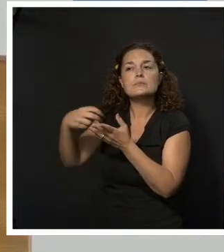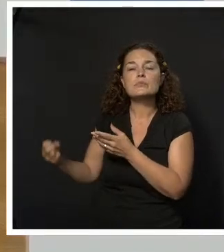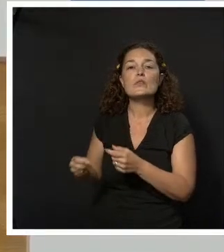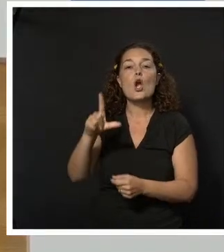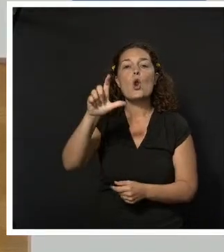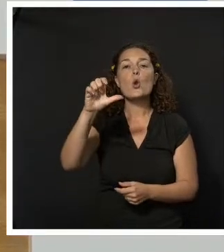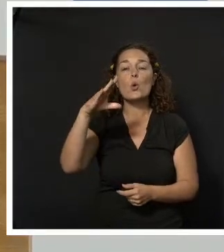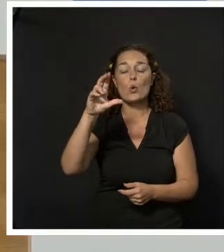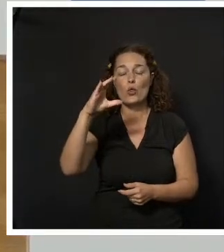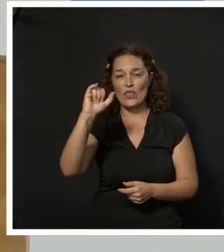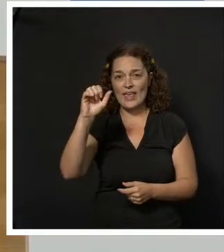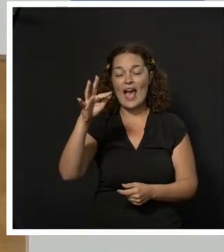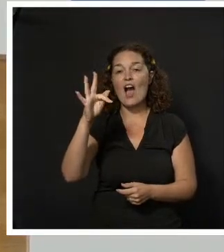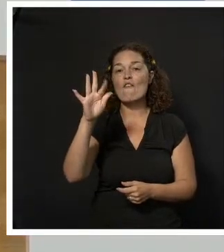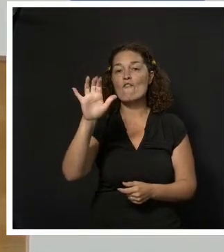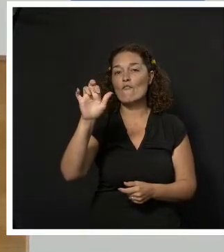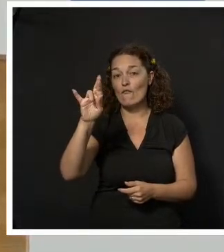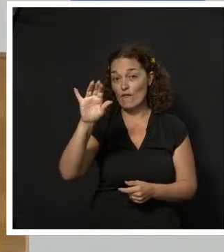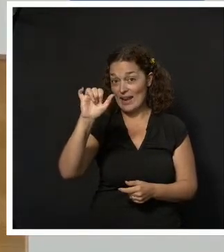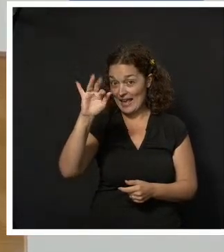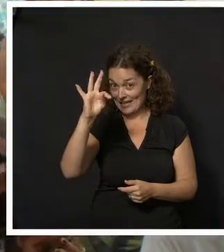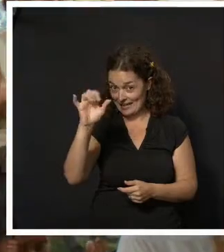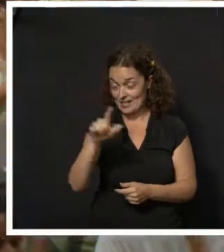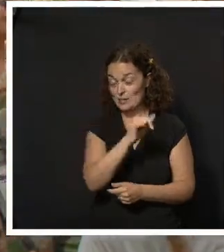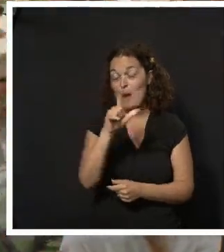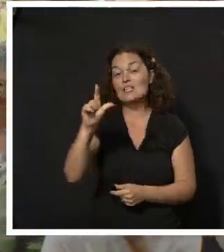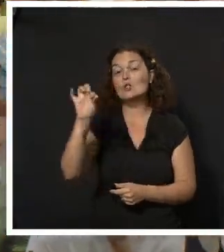Lucía freitas y Luis tosar